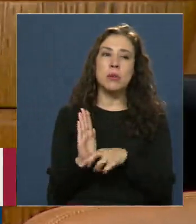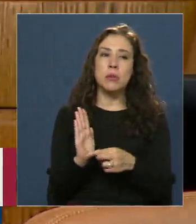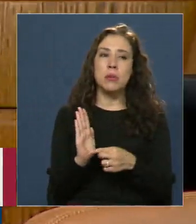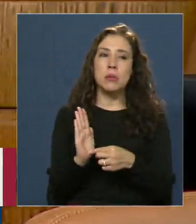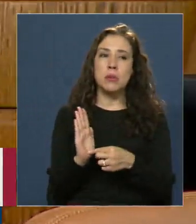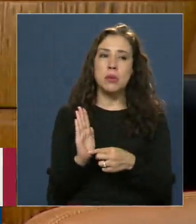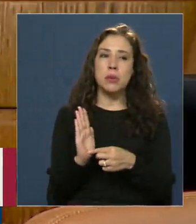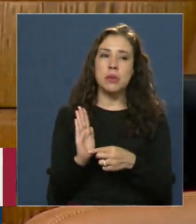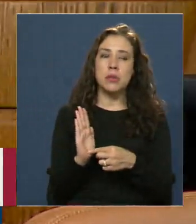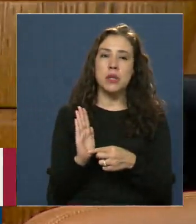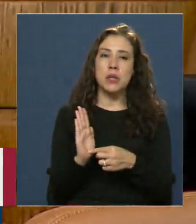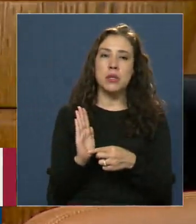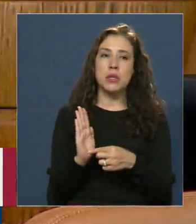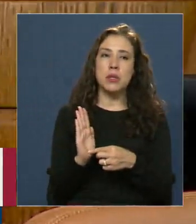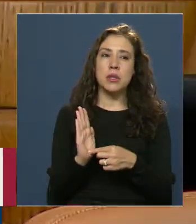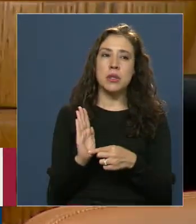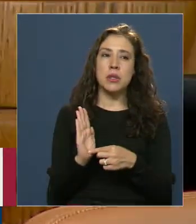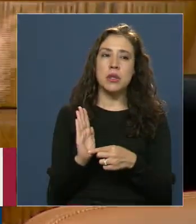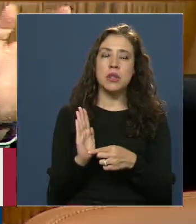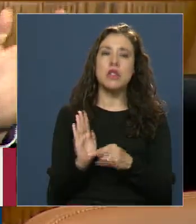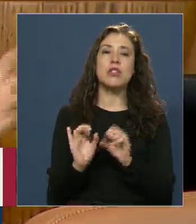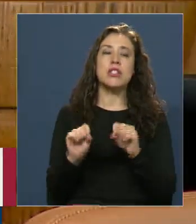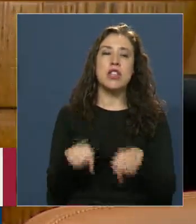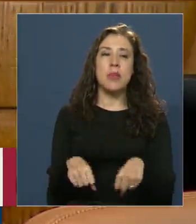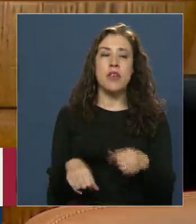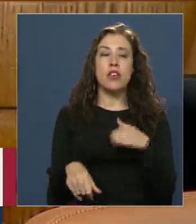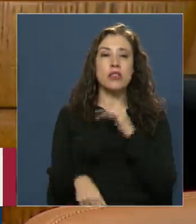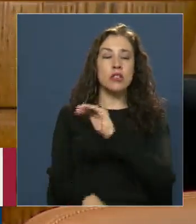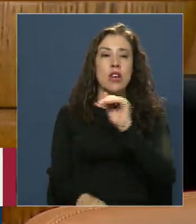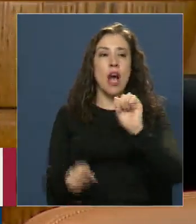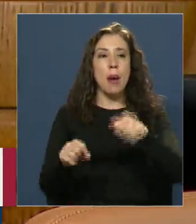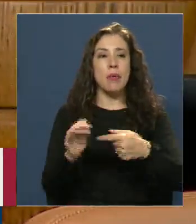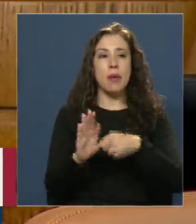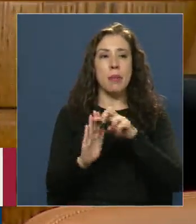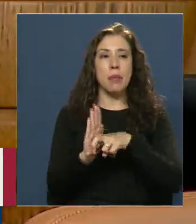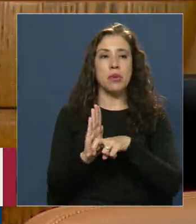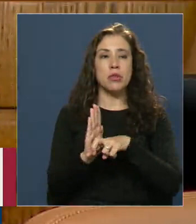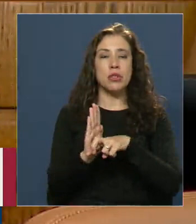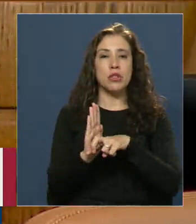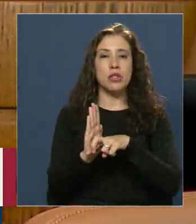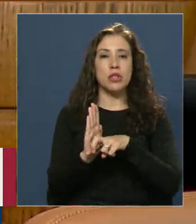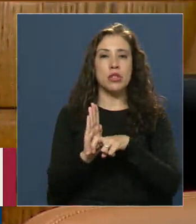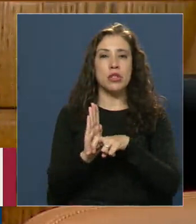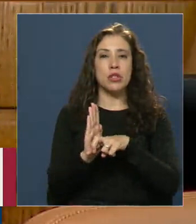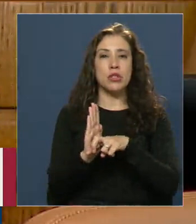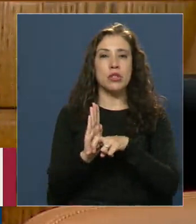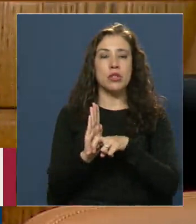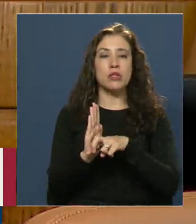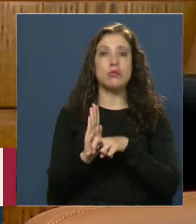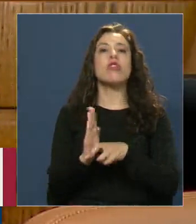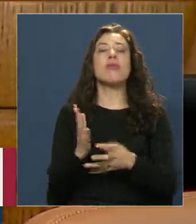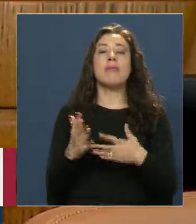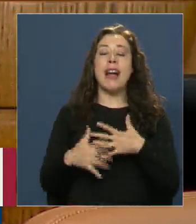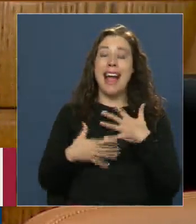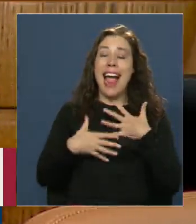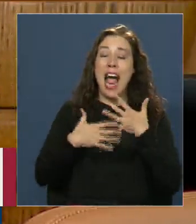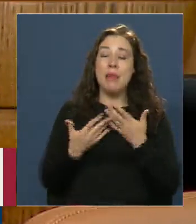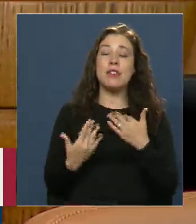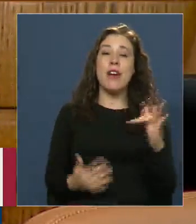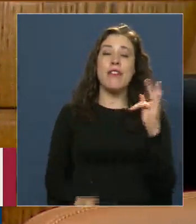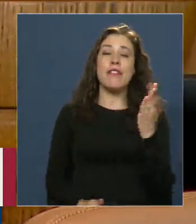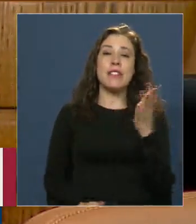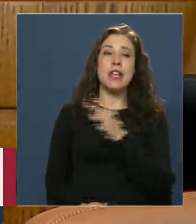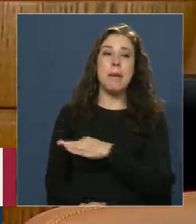se coloque en tabla y se apruebe. Así que llamo a aprobar este proyecto, Presidenta, con muchas ganas, con mucha emoción,